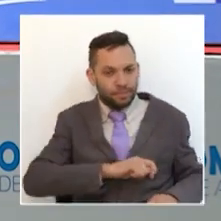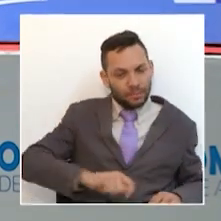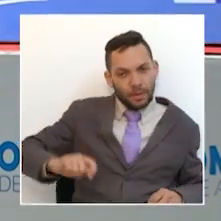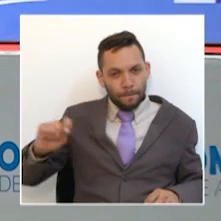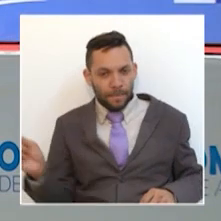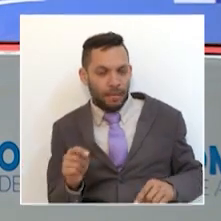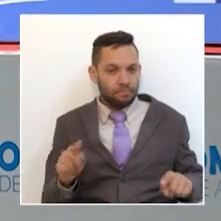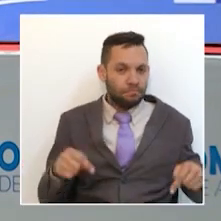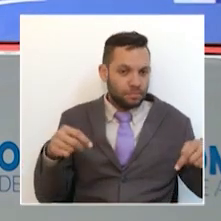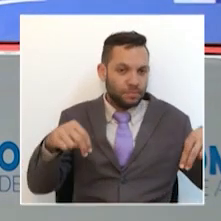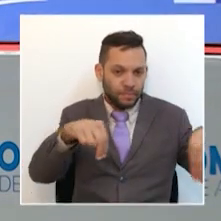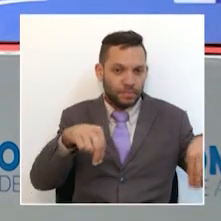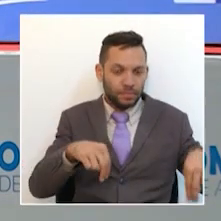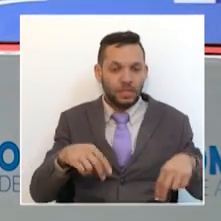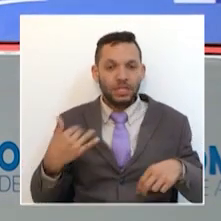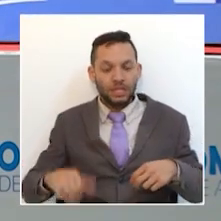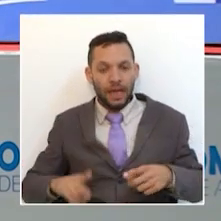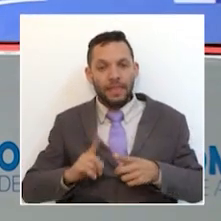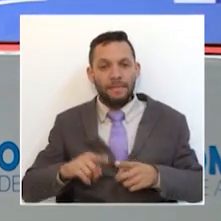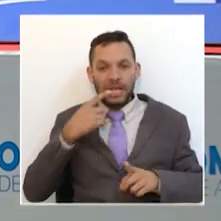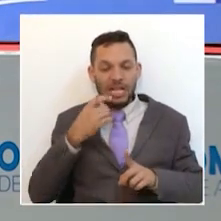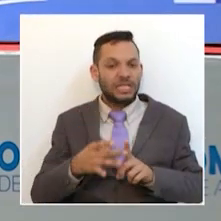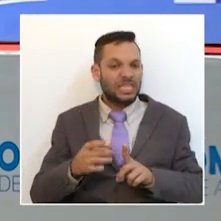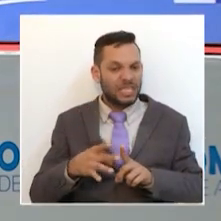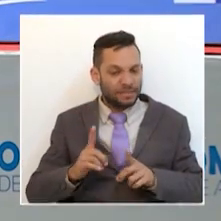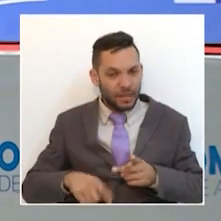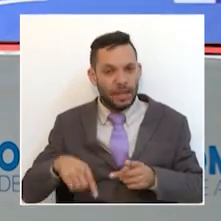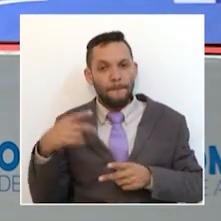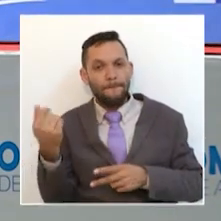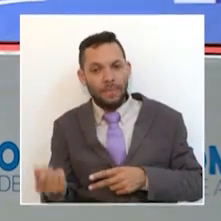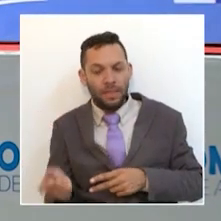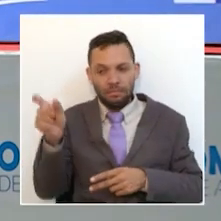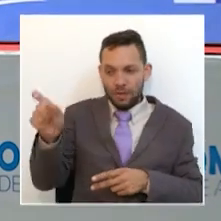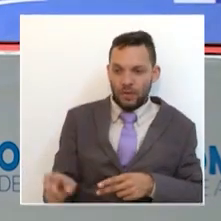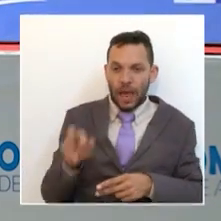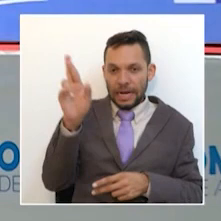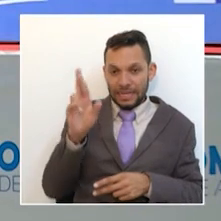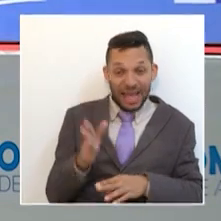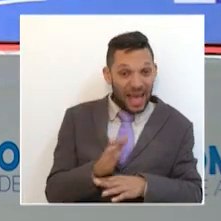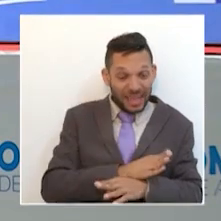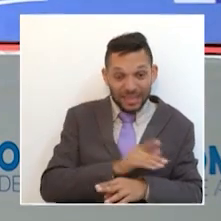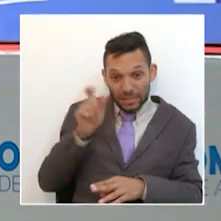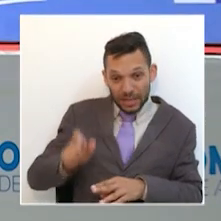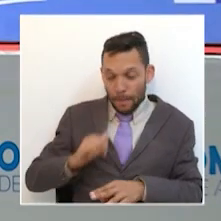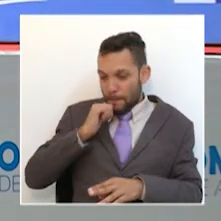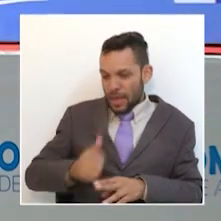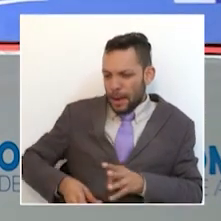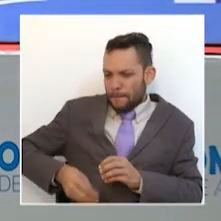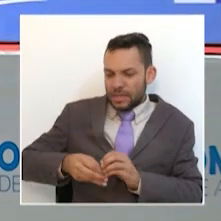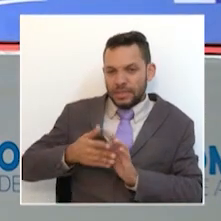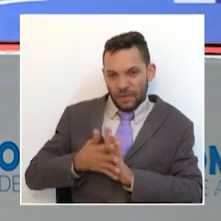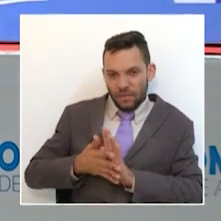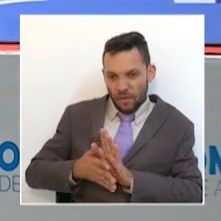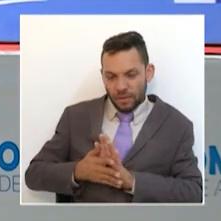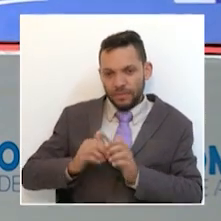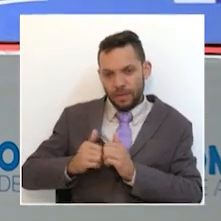van presentando. Y Manyoma logró plata y bronce, la tenista risaraldense, a quien ya les hemos presentado aquí. Mañana tendremos más información aquí en Telecafé Deportes.